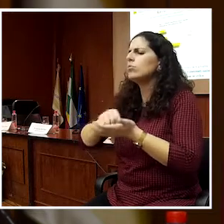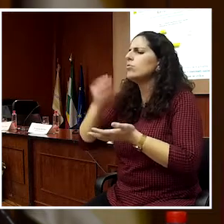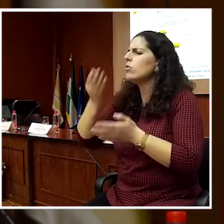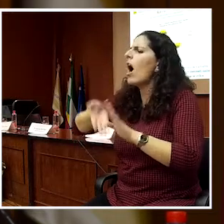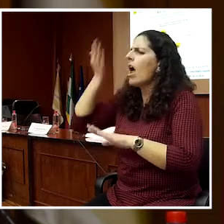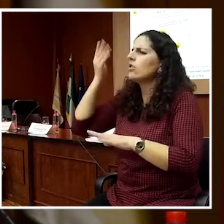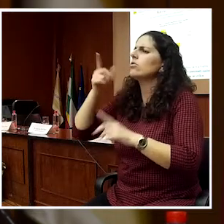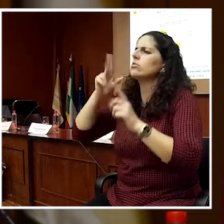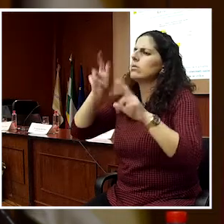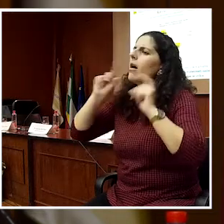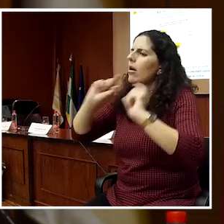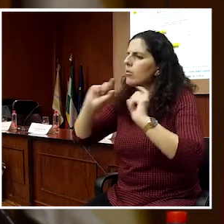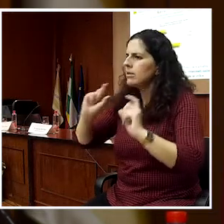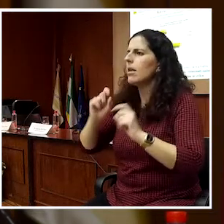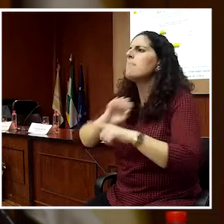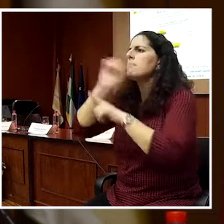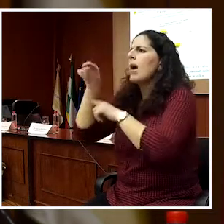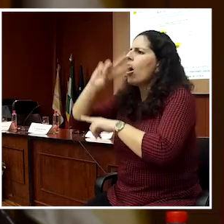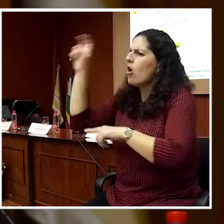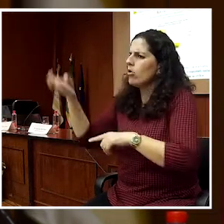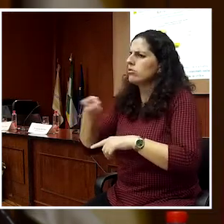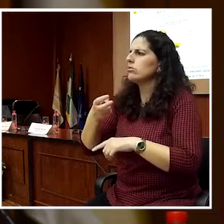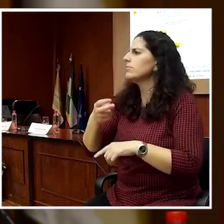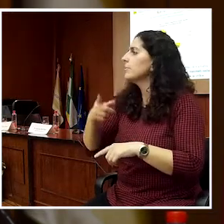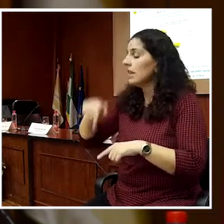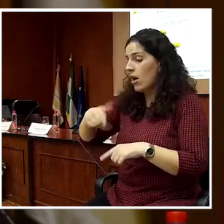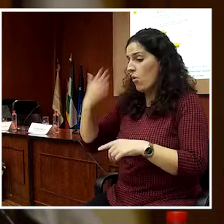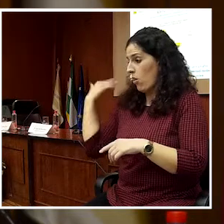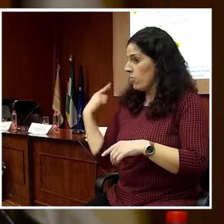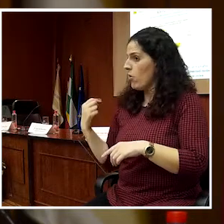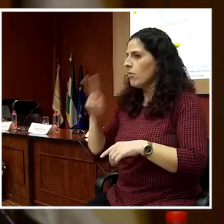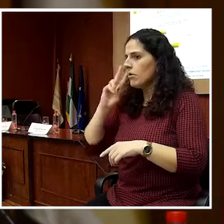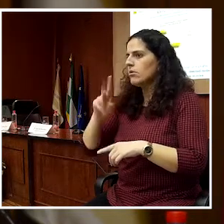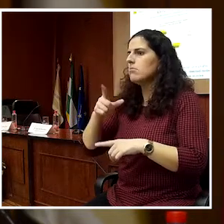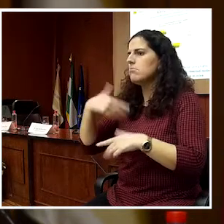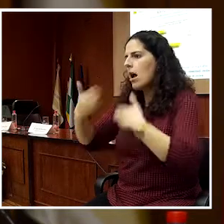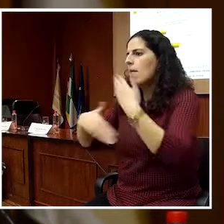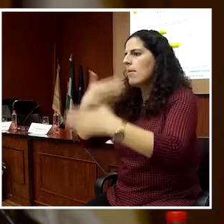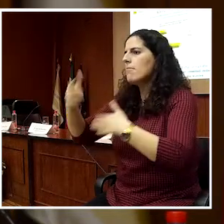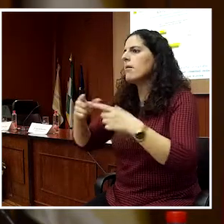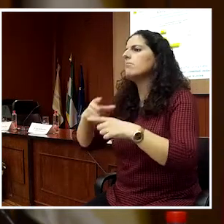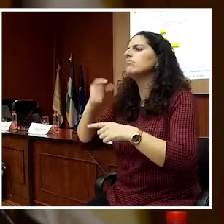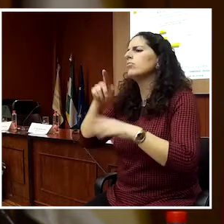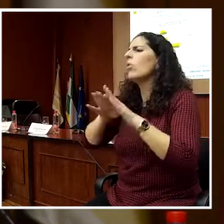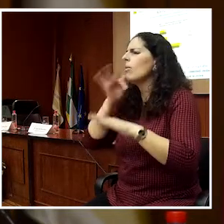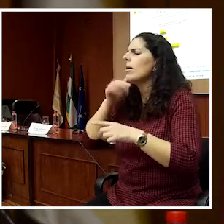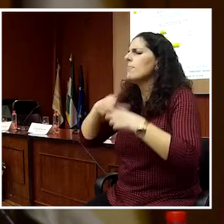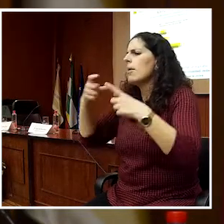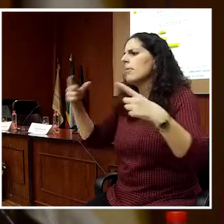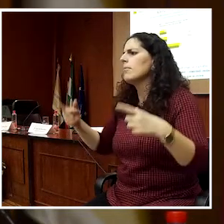unos niveles muy superiores y que durante los últimos años hemos conseguido estabilizar todavía muy